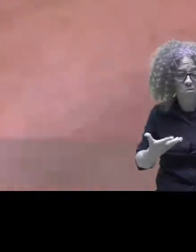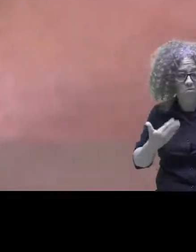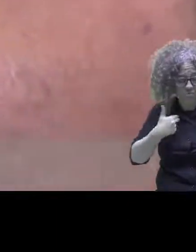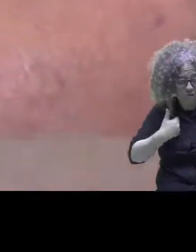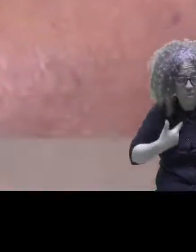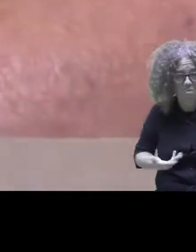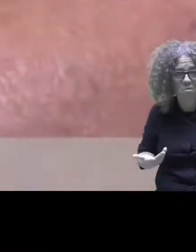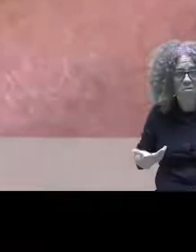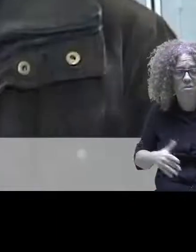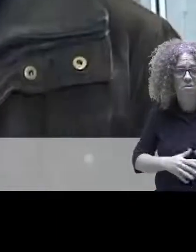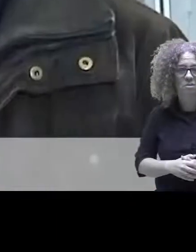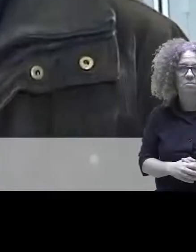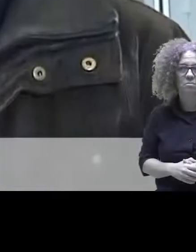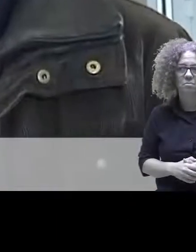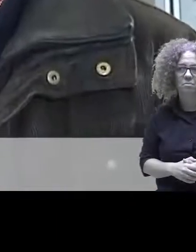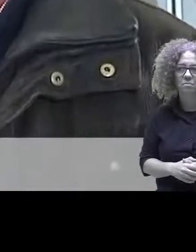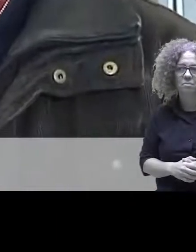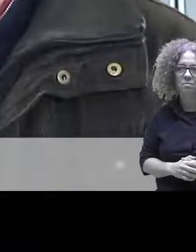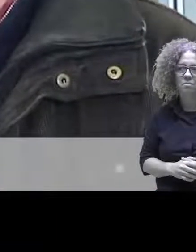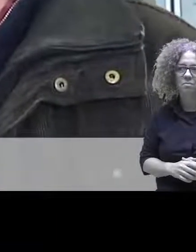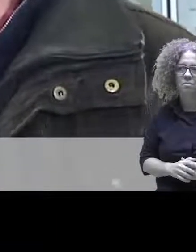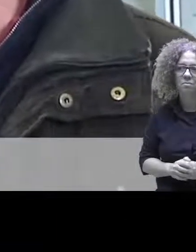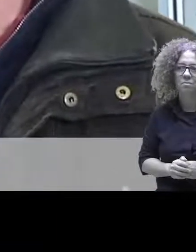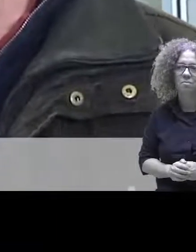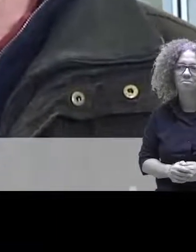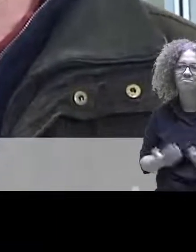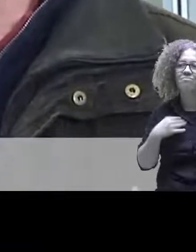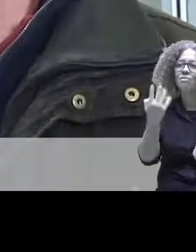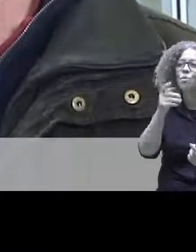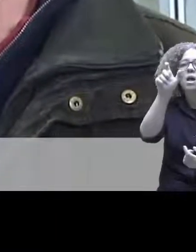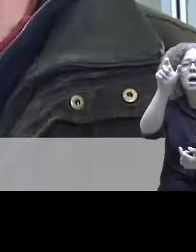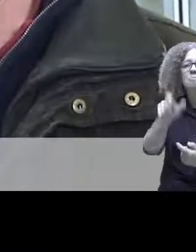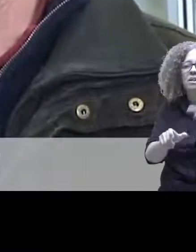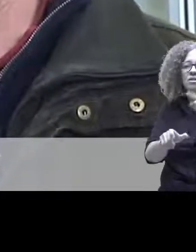Una persona, ella de por sí